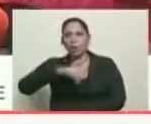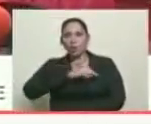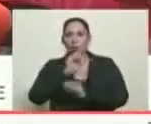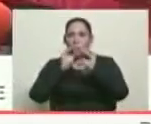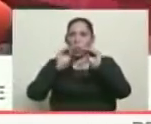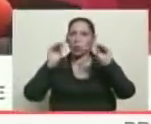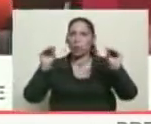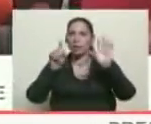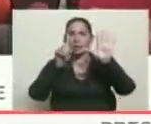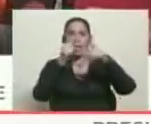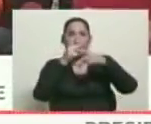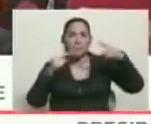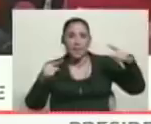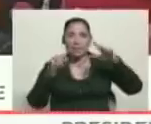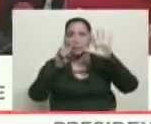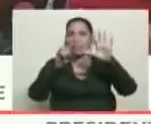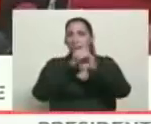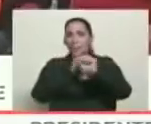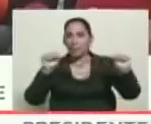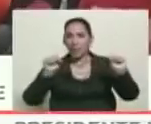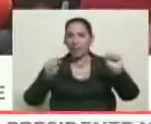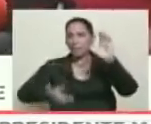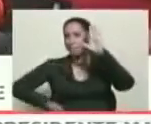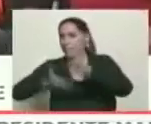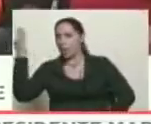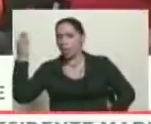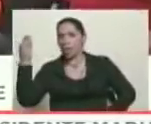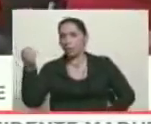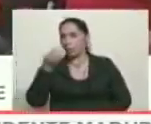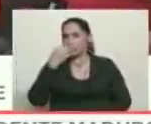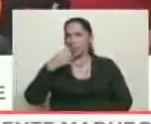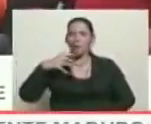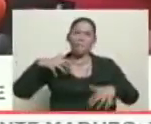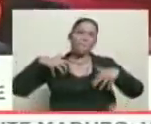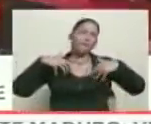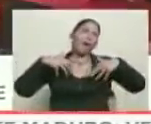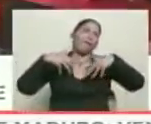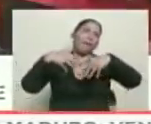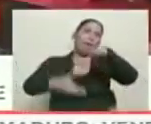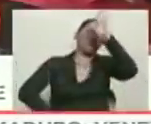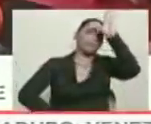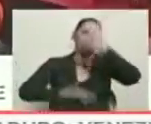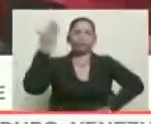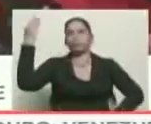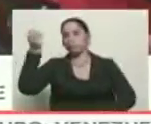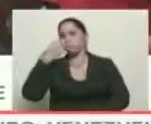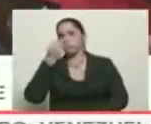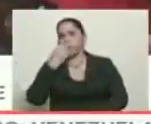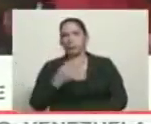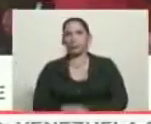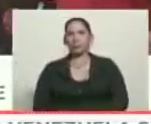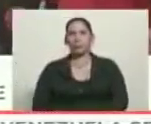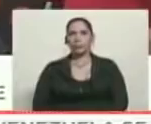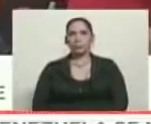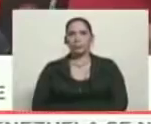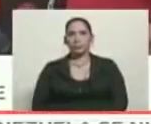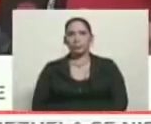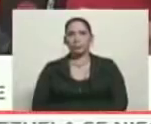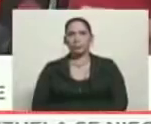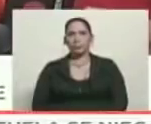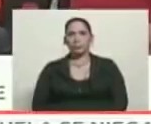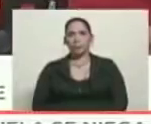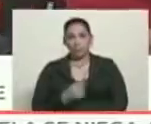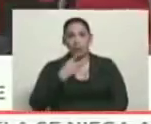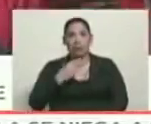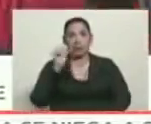las 6:30, 7 de la mañana para el Palacio de Miraflores, miles de venezolanos se fueron, se vienen, vienen rodando porque dicen que vienen a defender la